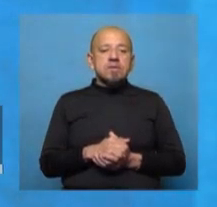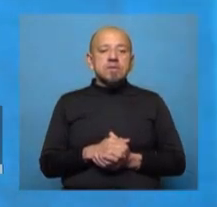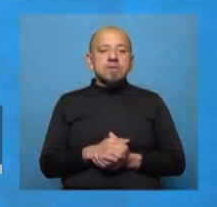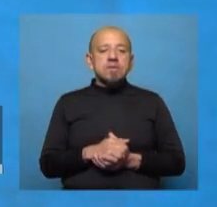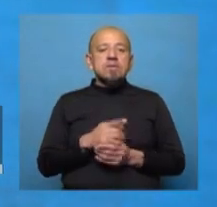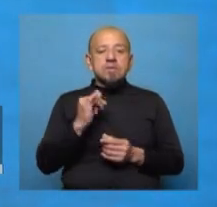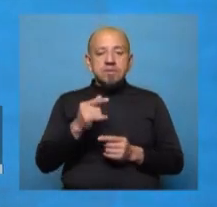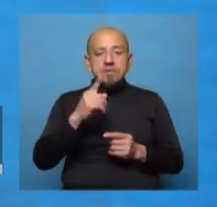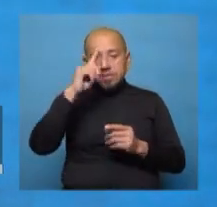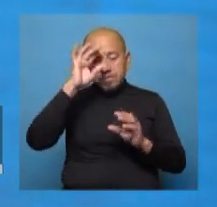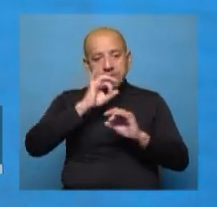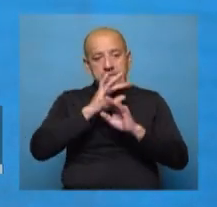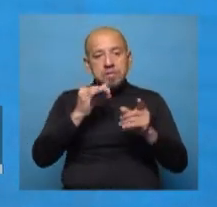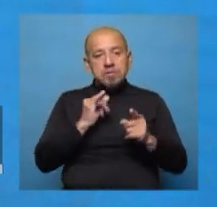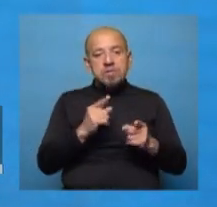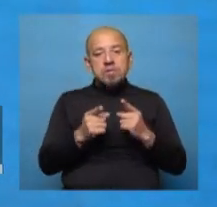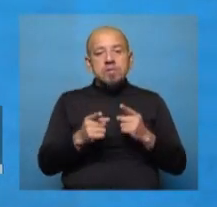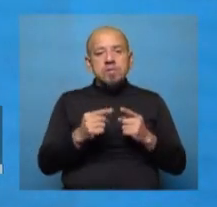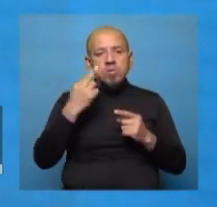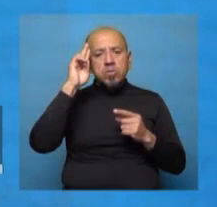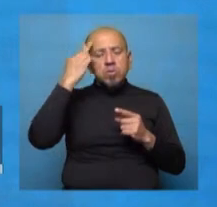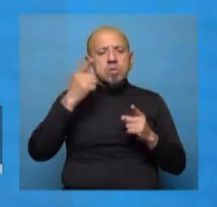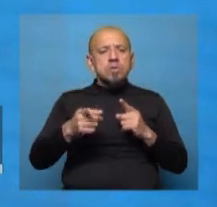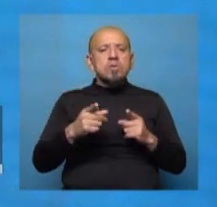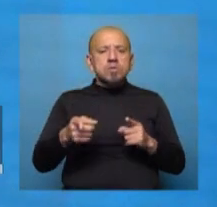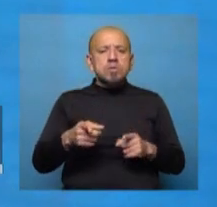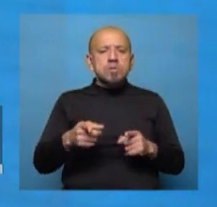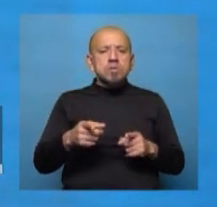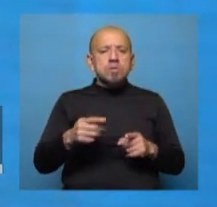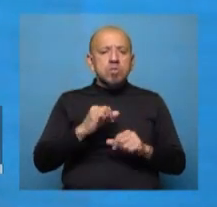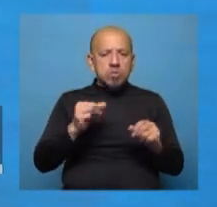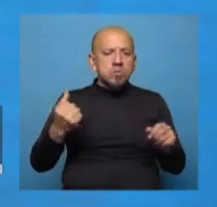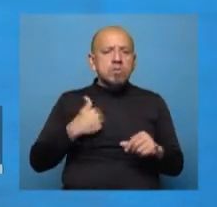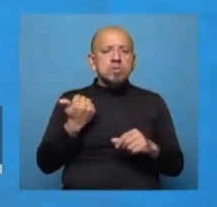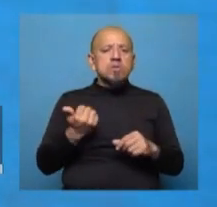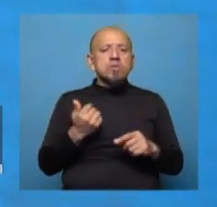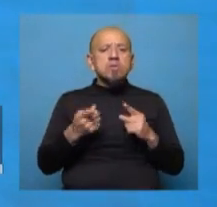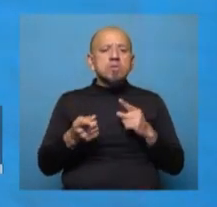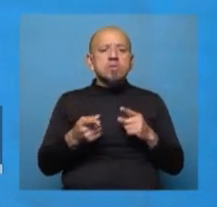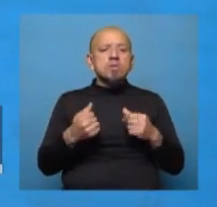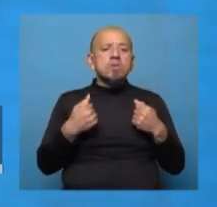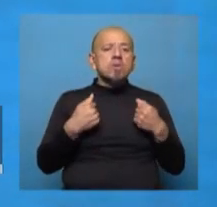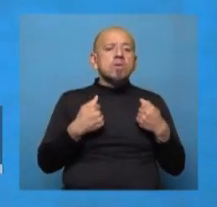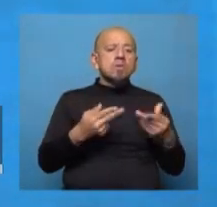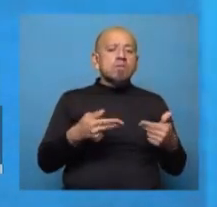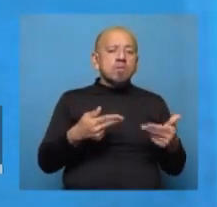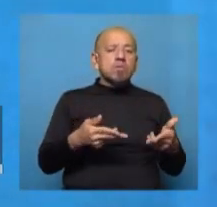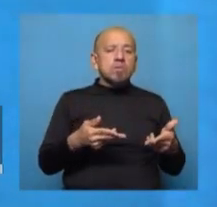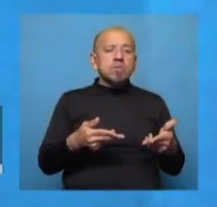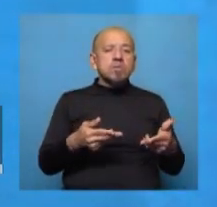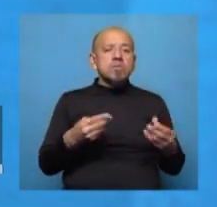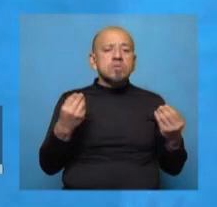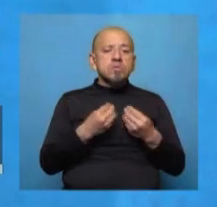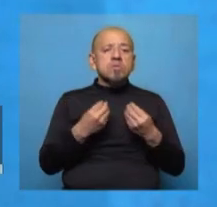claramente sí y y Uruguay ha sacado ventaja de esas circunstancia y ha sido el fútbol el que en una enorme